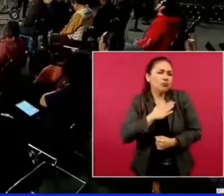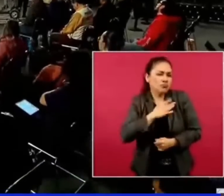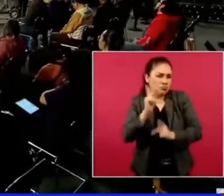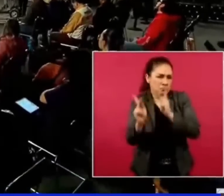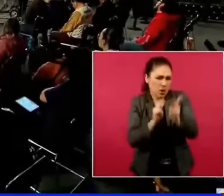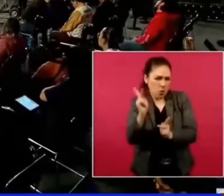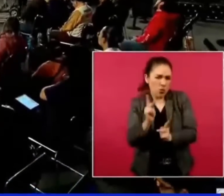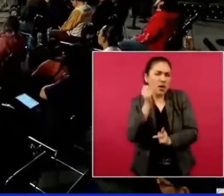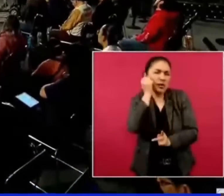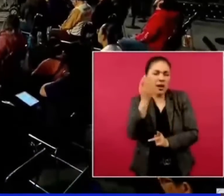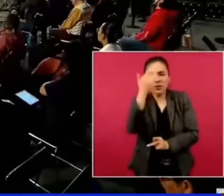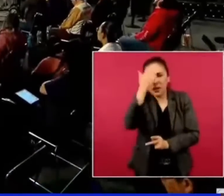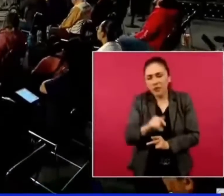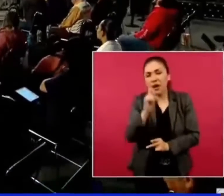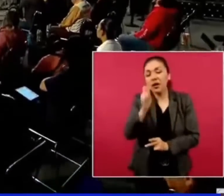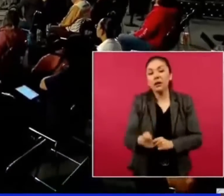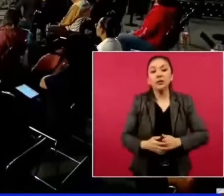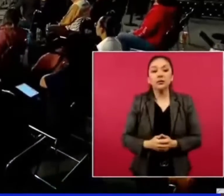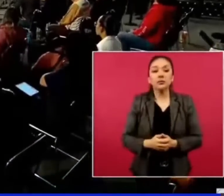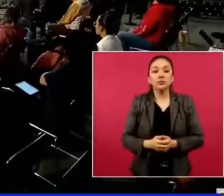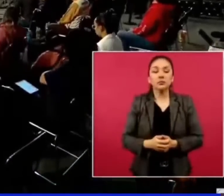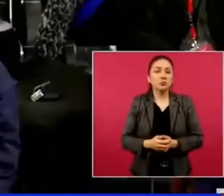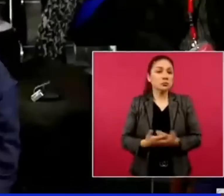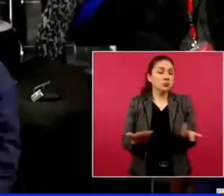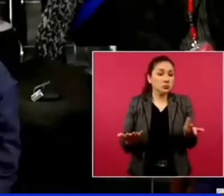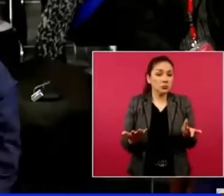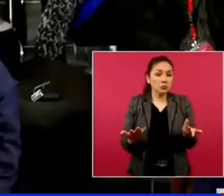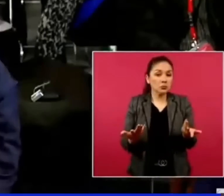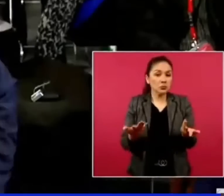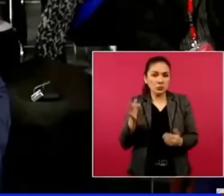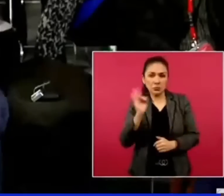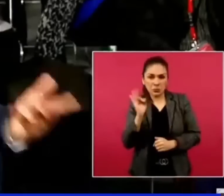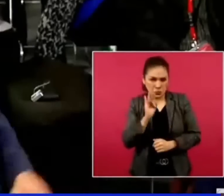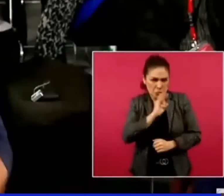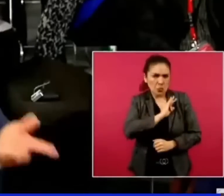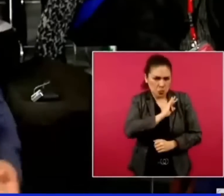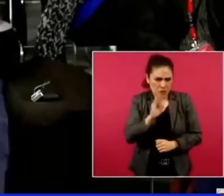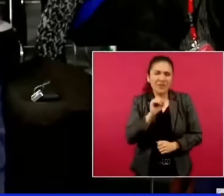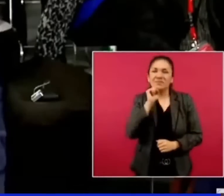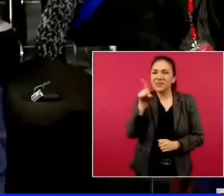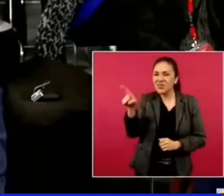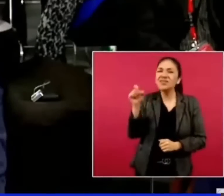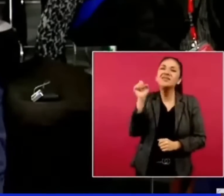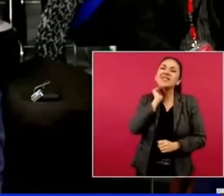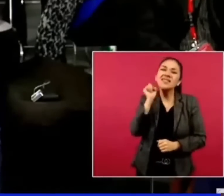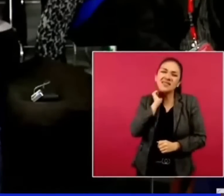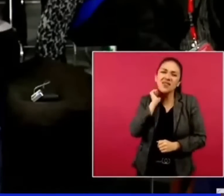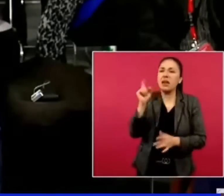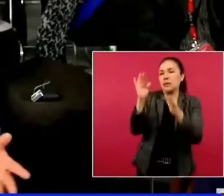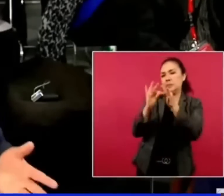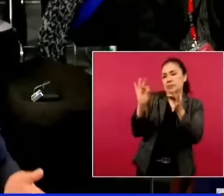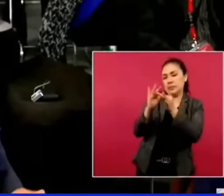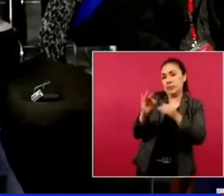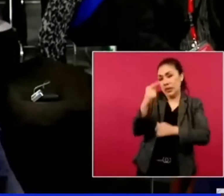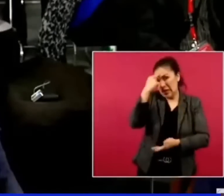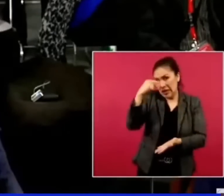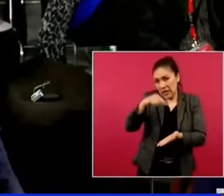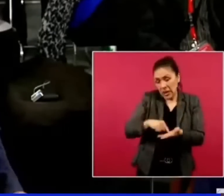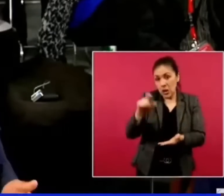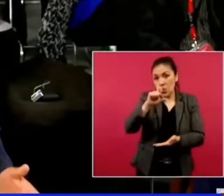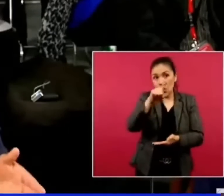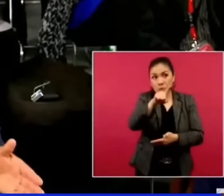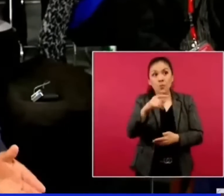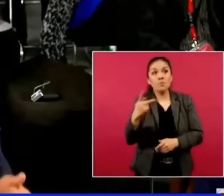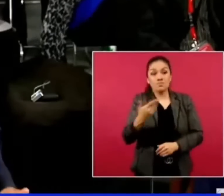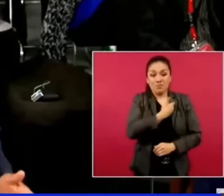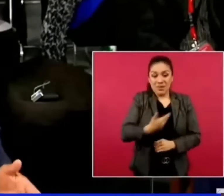consulta que le quiero hacer, presidente, es, ¿habría posibilidad, como dice el senador Monreal y algunos otros, de que antes de que termine esta administración